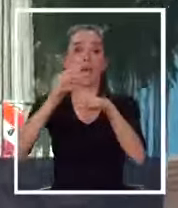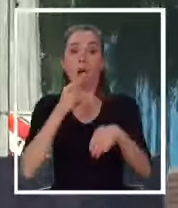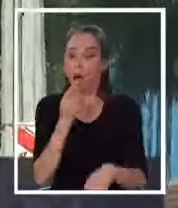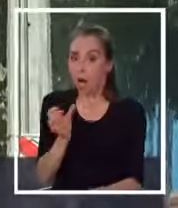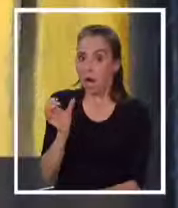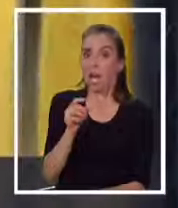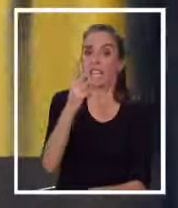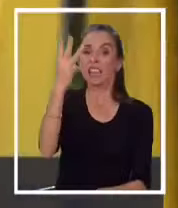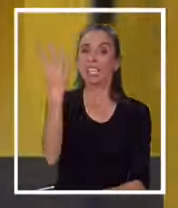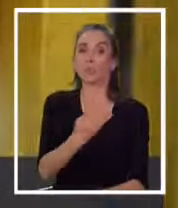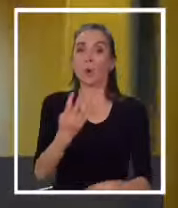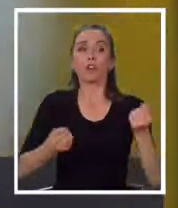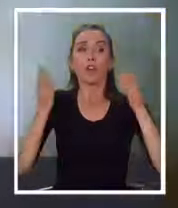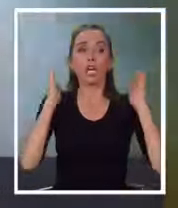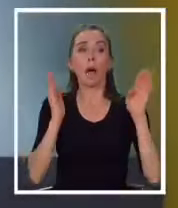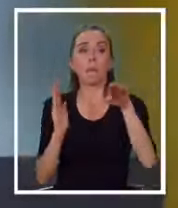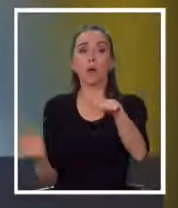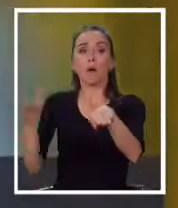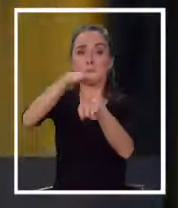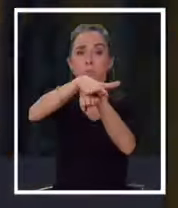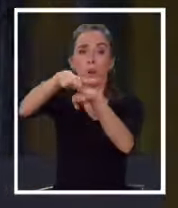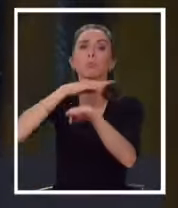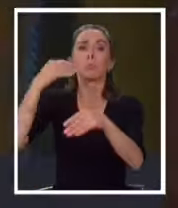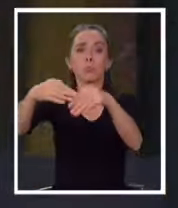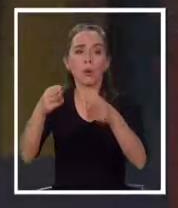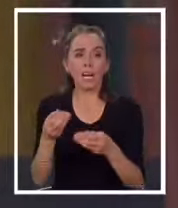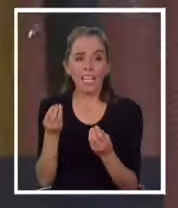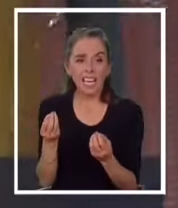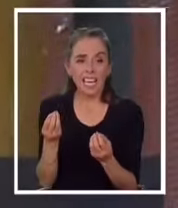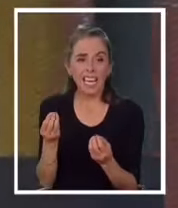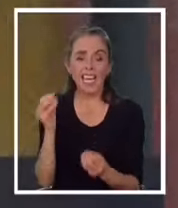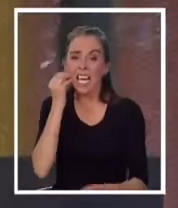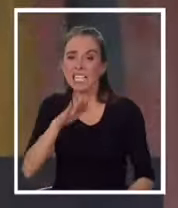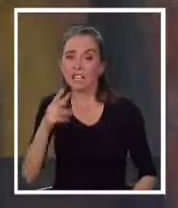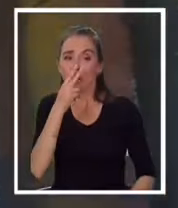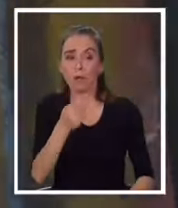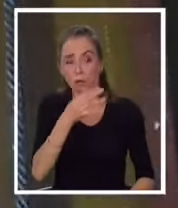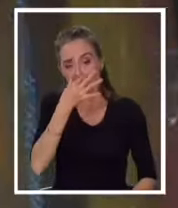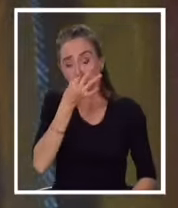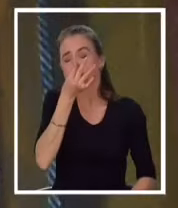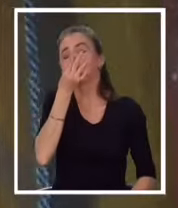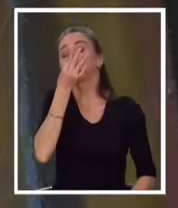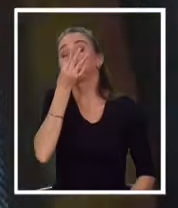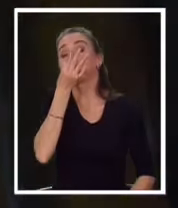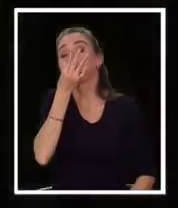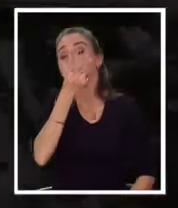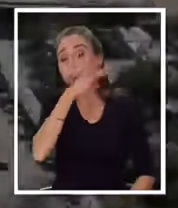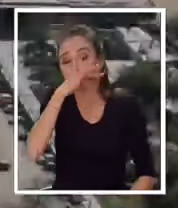tres cuartos? En el camión tres cuartos. Oiga, pero ¿y qué vieron sus nietos? El olor.